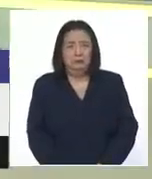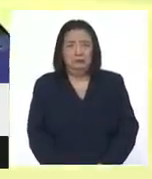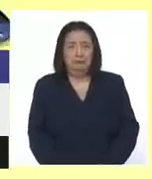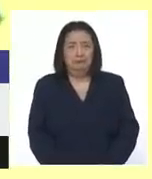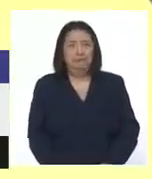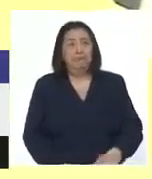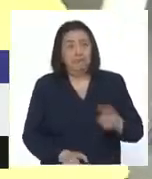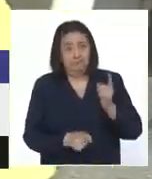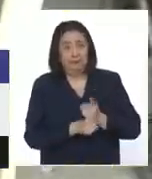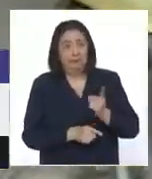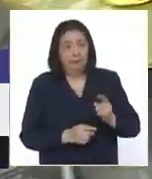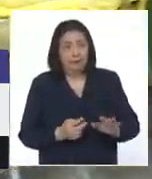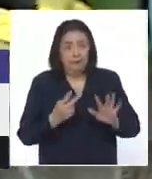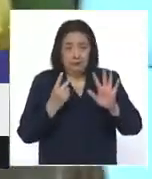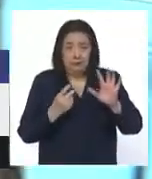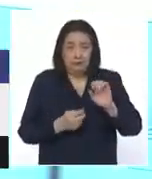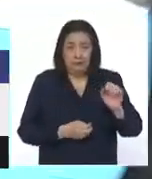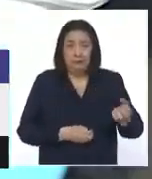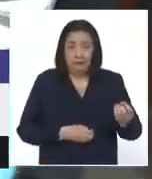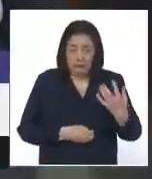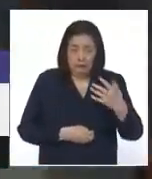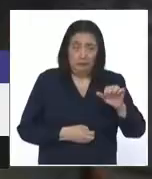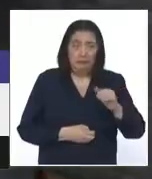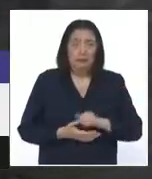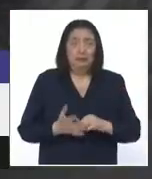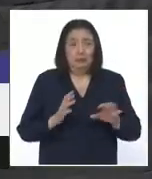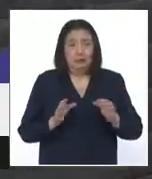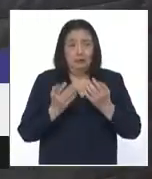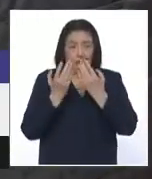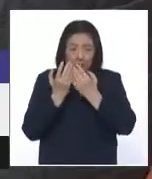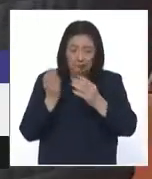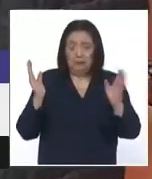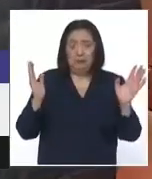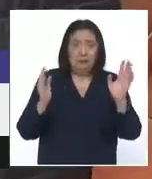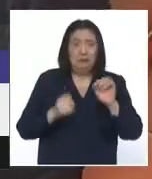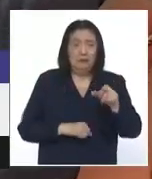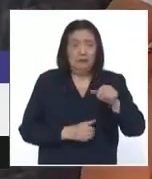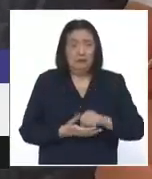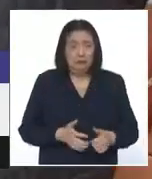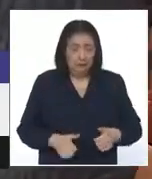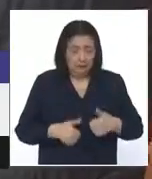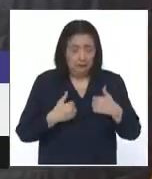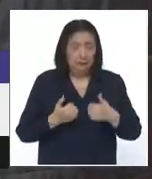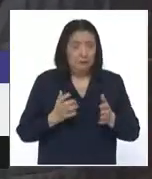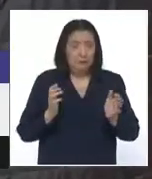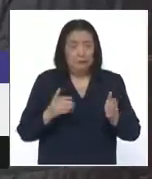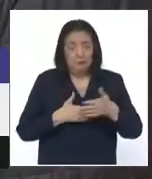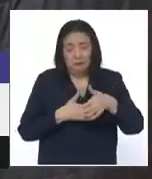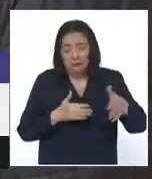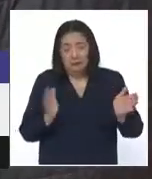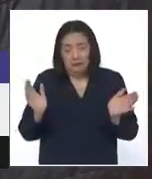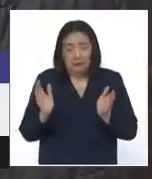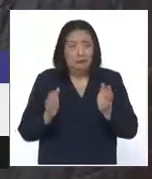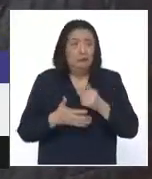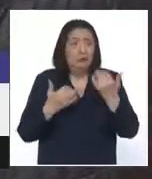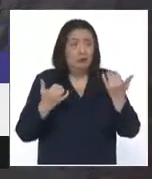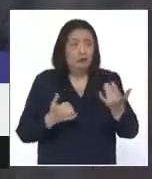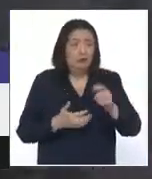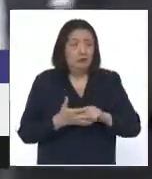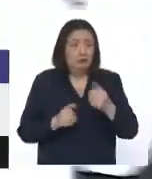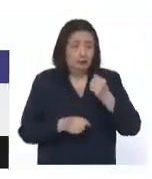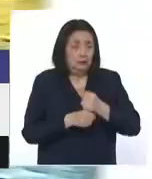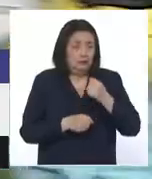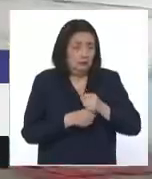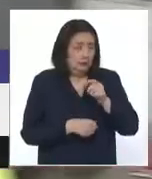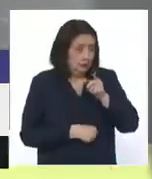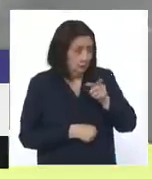Sí, y 7 soles, como bien lo señalas, lo hacía con la puerta abierta. Ella vive en una pequeña calle. Ahora tiene que trabajar